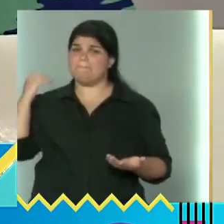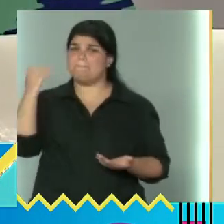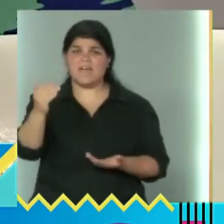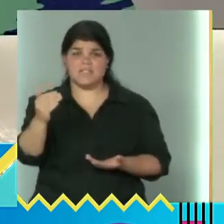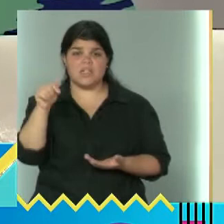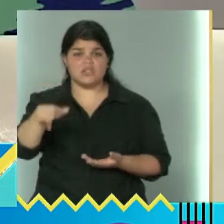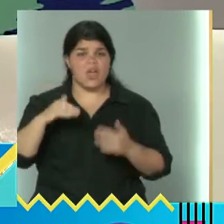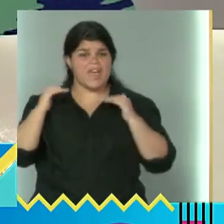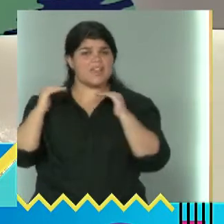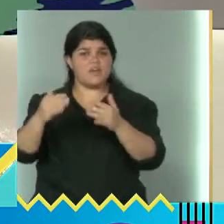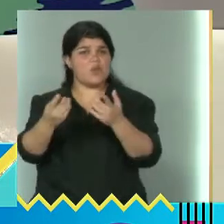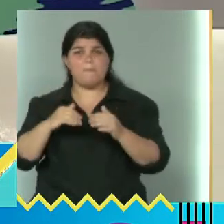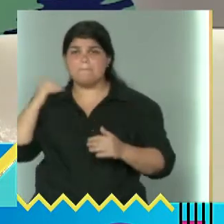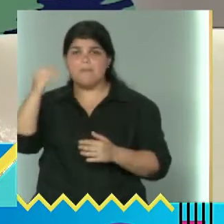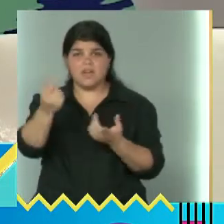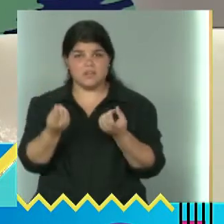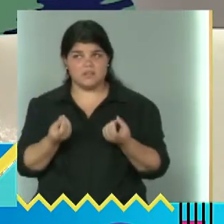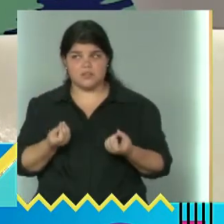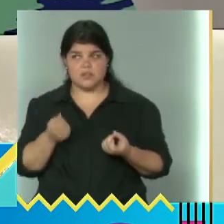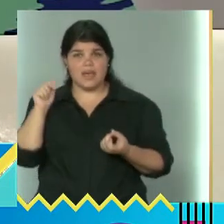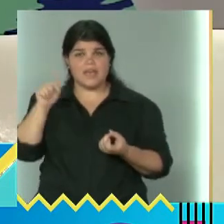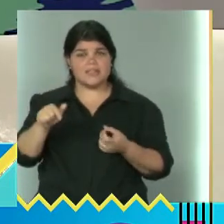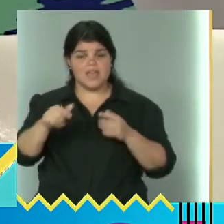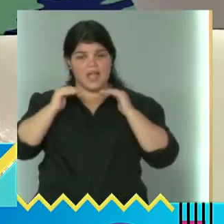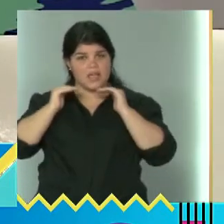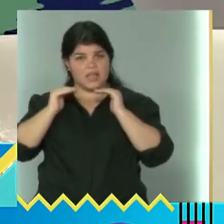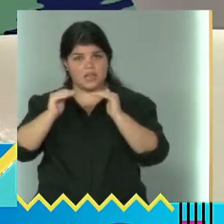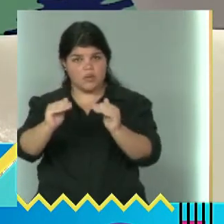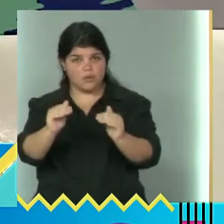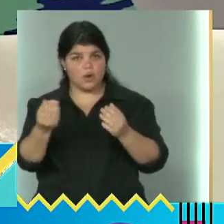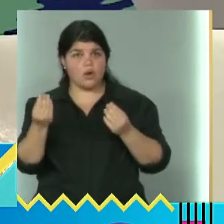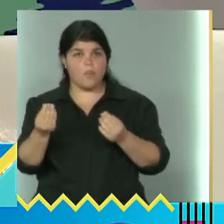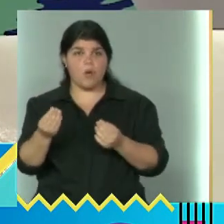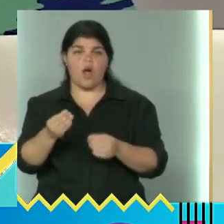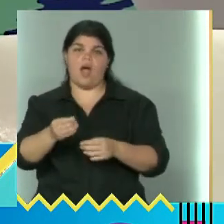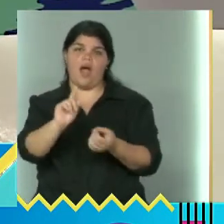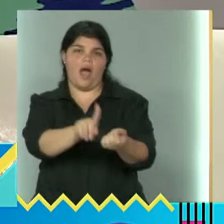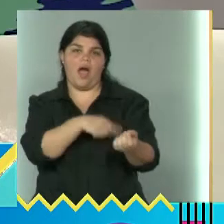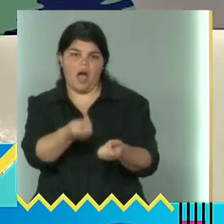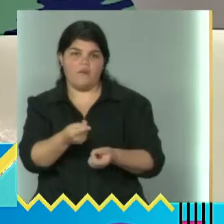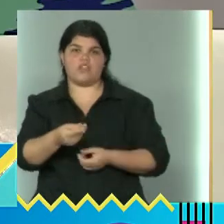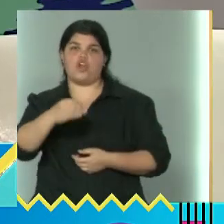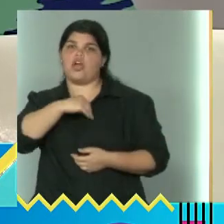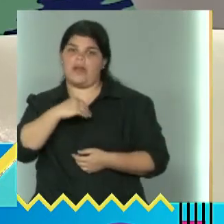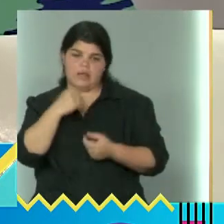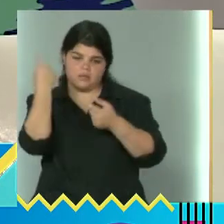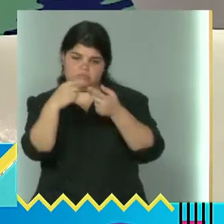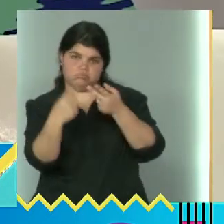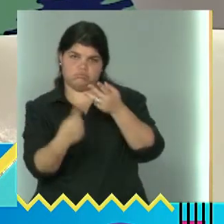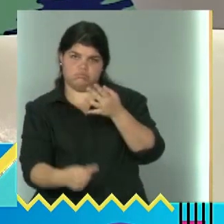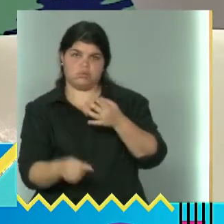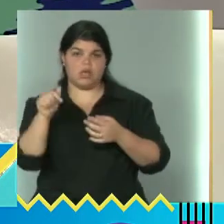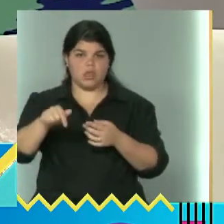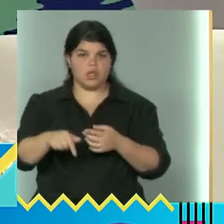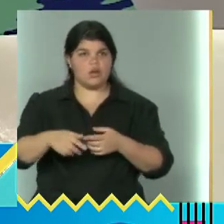nuevo equilibrio dinámico, pero el equilibrio dinámico de hoy se sostiene a través de hábitos, de creencias, de un montón de cosas que lógicamente no